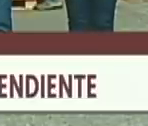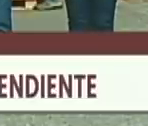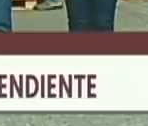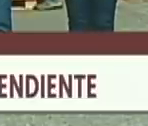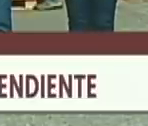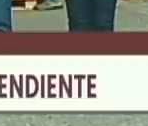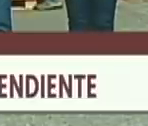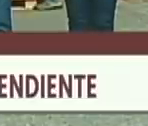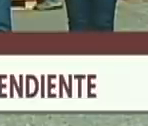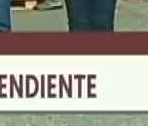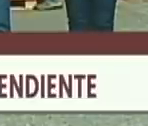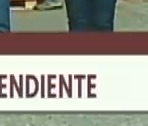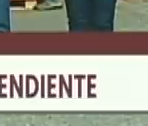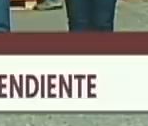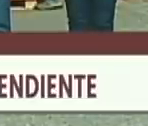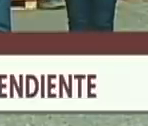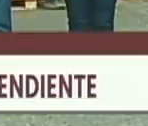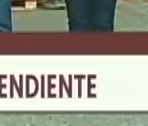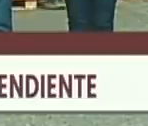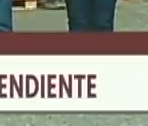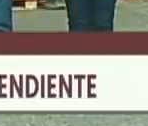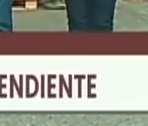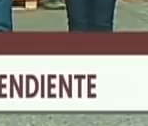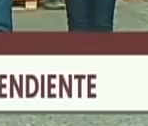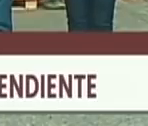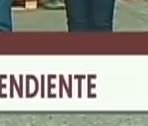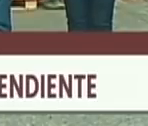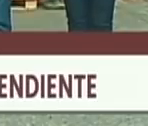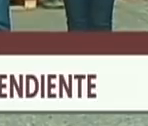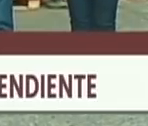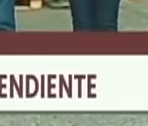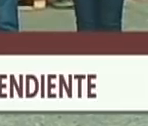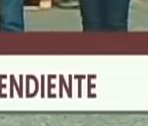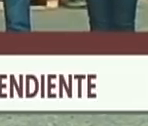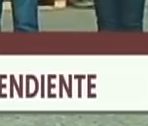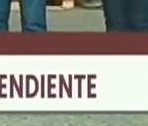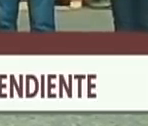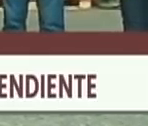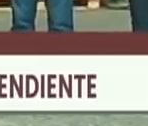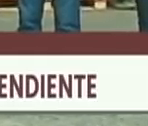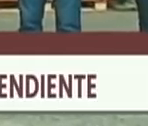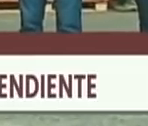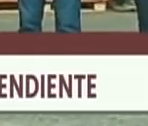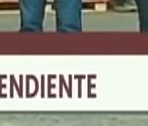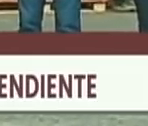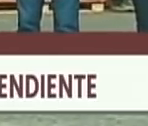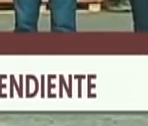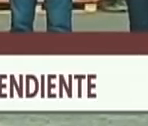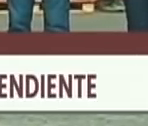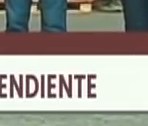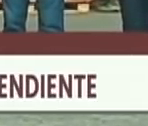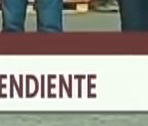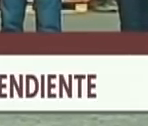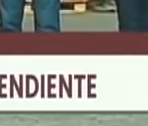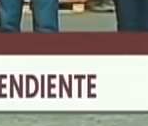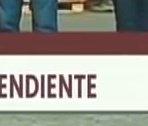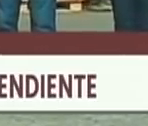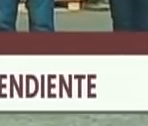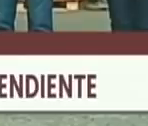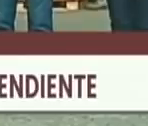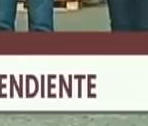Cagua, Miriam Pardo. Verdaderamente recorrí las calles de Cagua en el